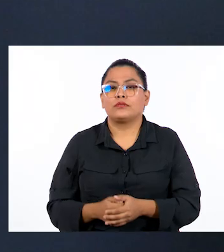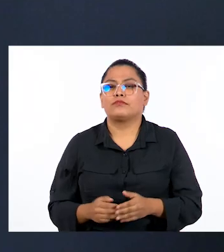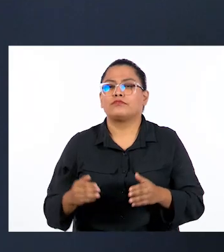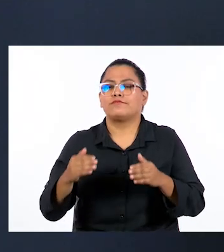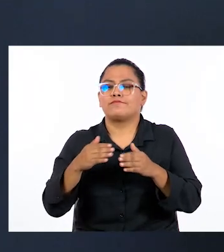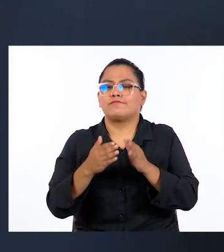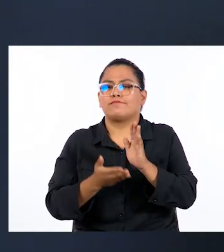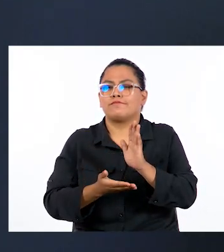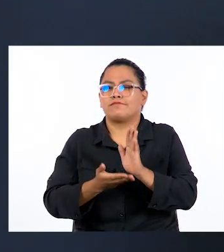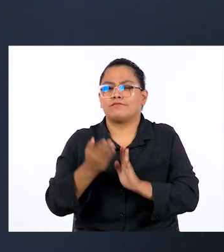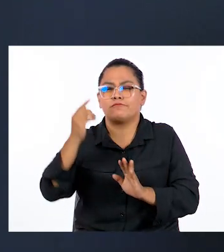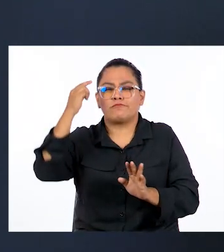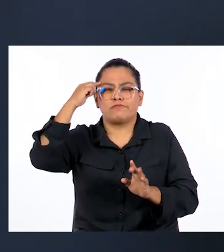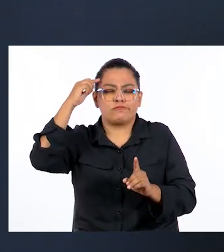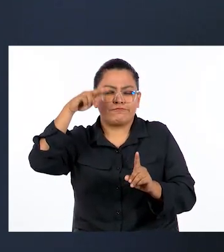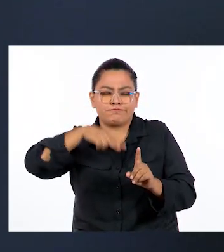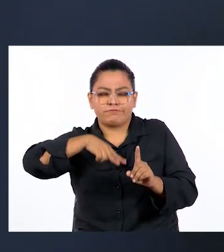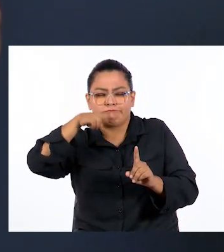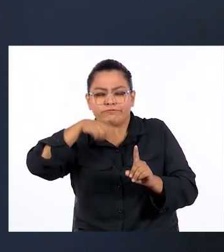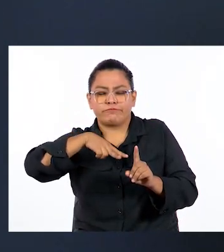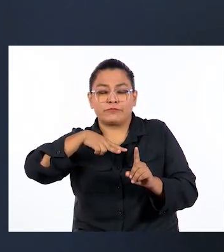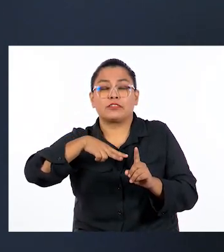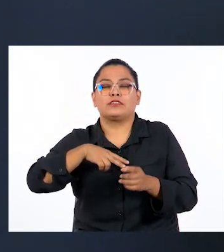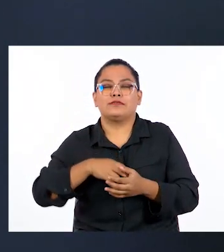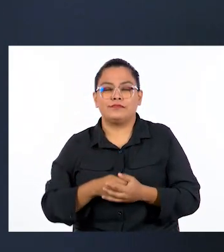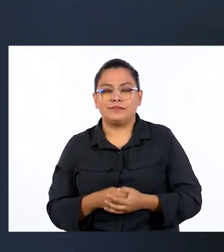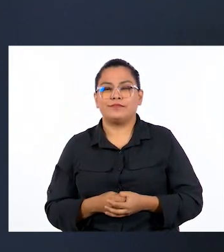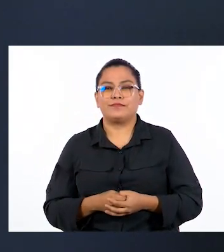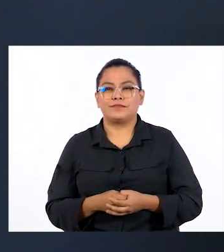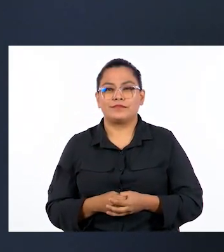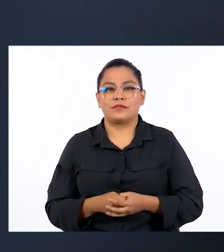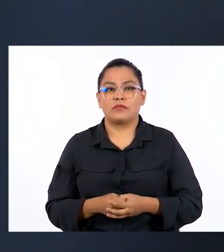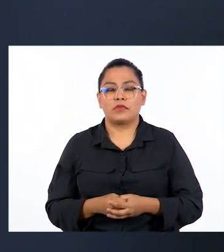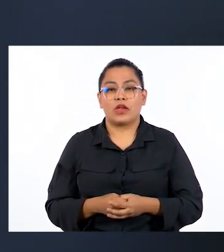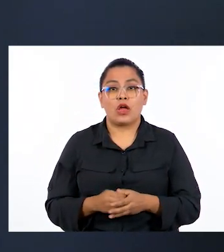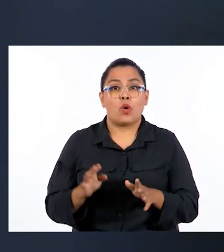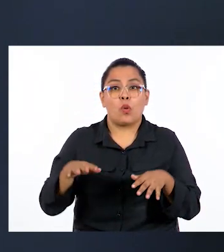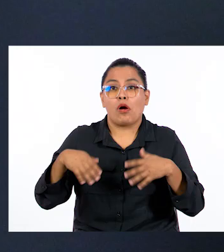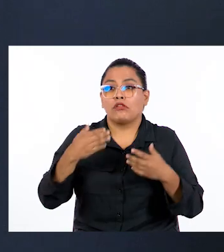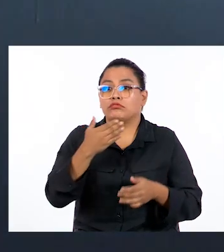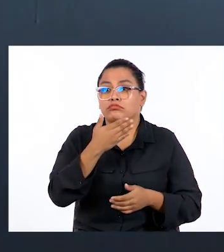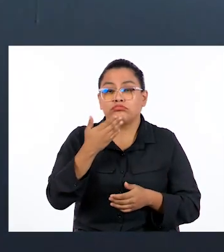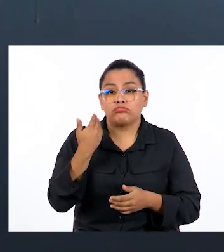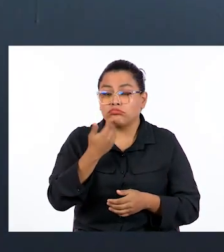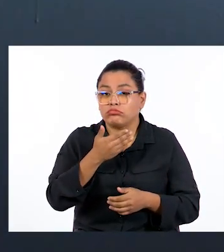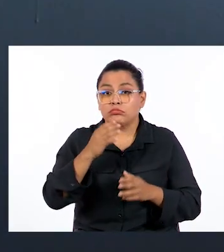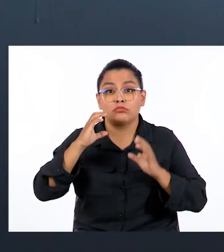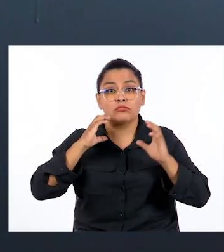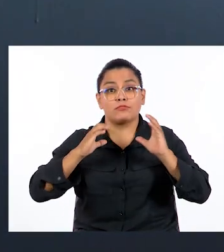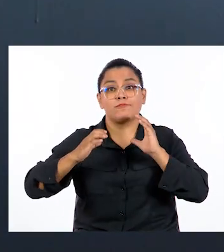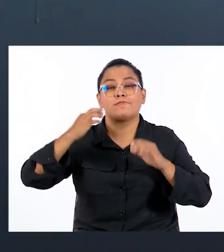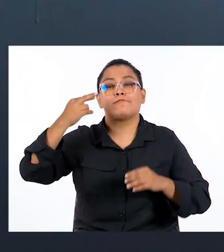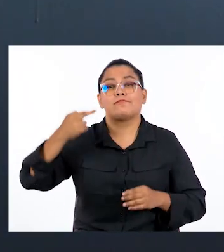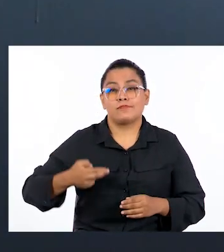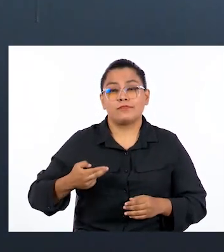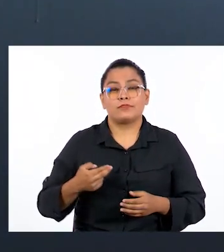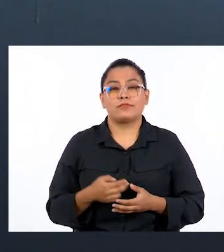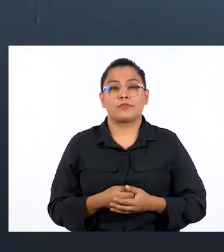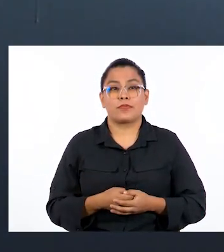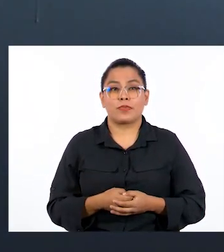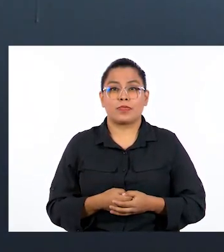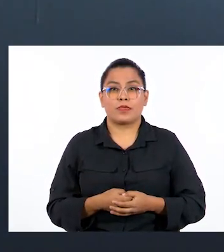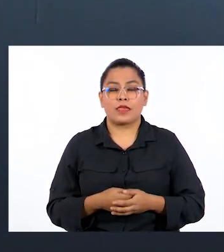crítico del estudiantado en cualquier situaciones comunicativas reales. Para ello tenemos